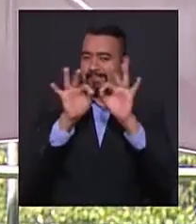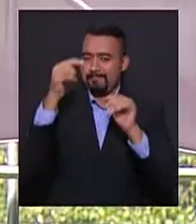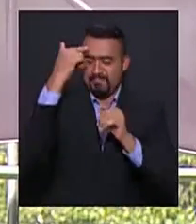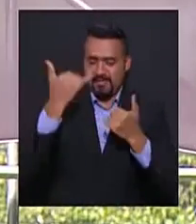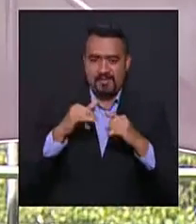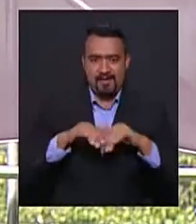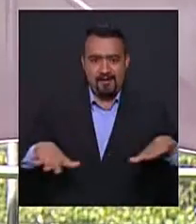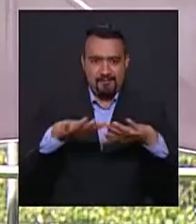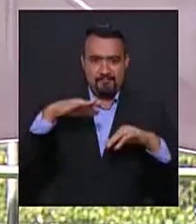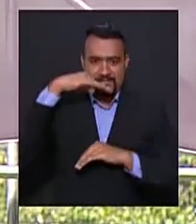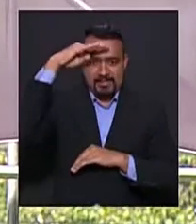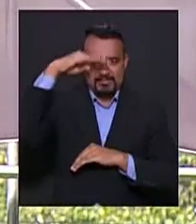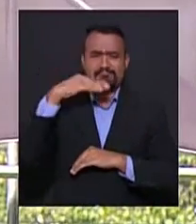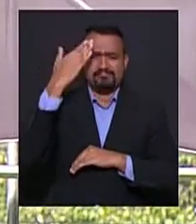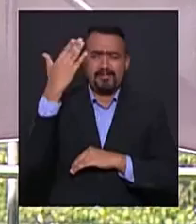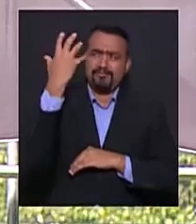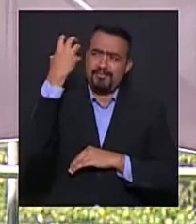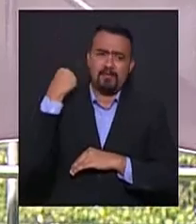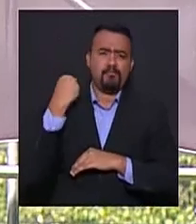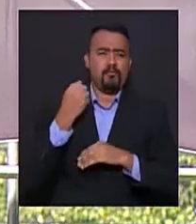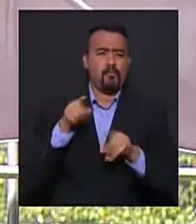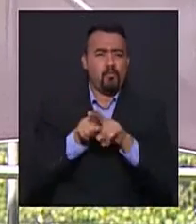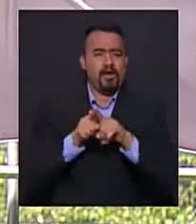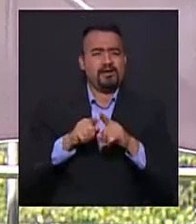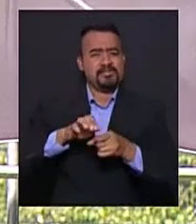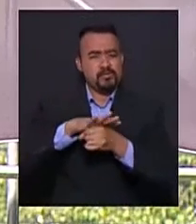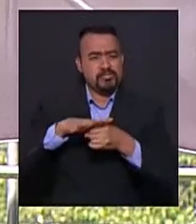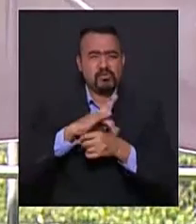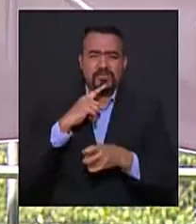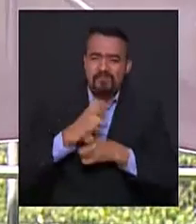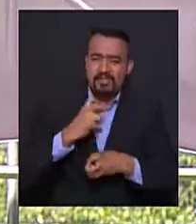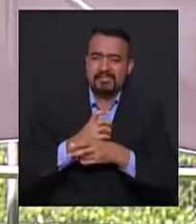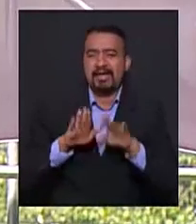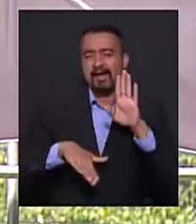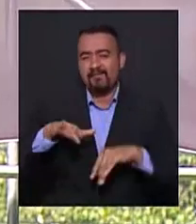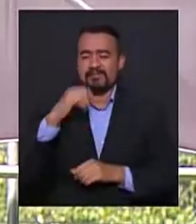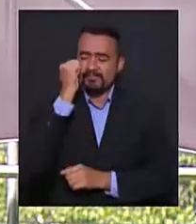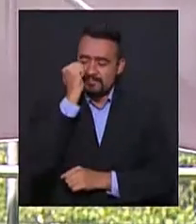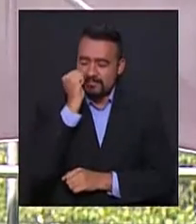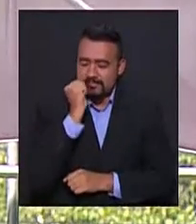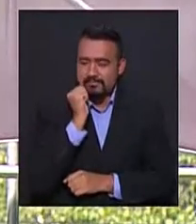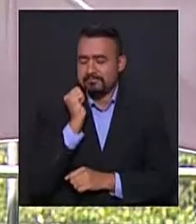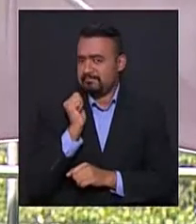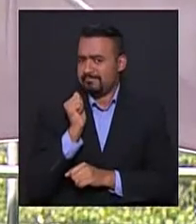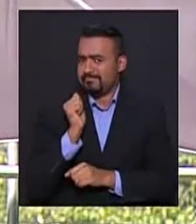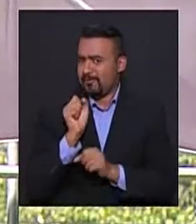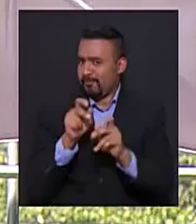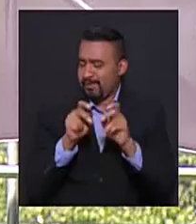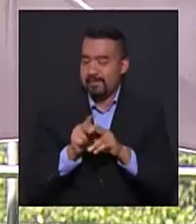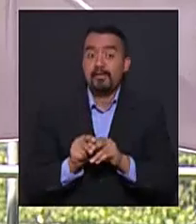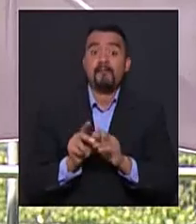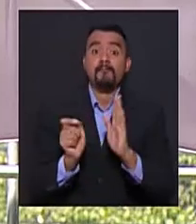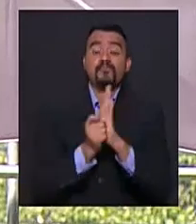cielo hemos tenido días tristes, noches oscuras, pero también hemos sido solidarios y